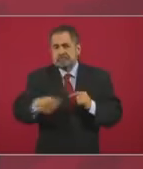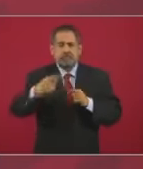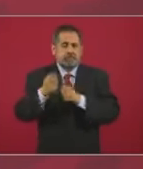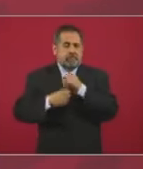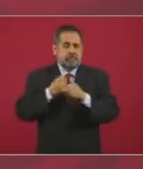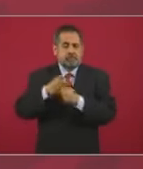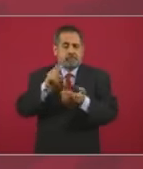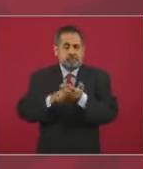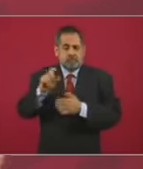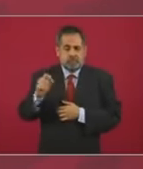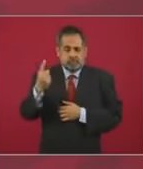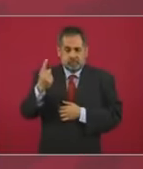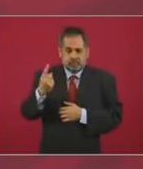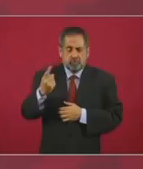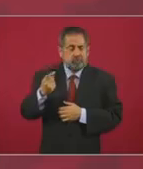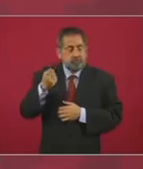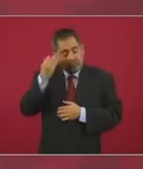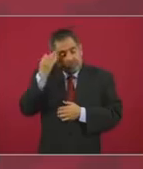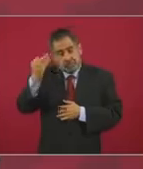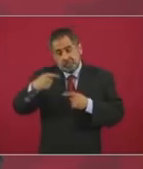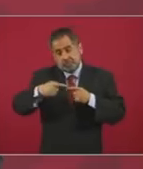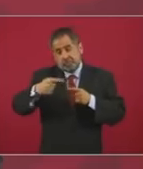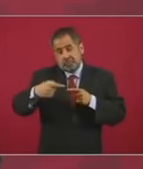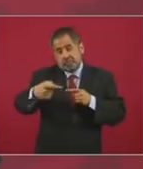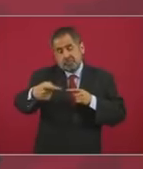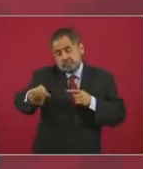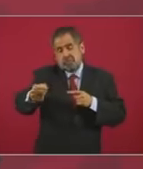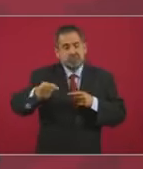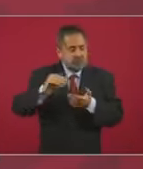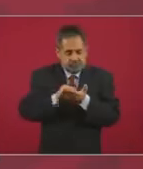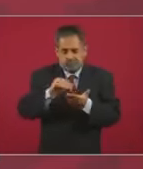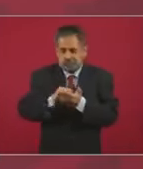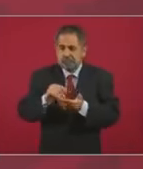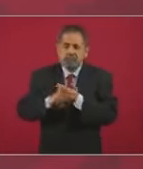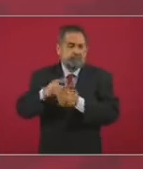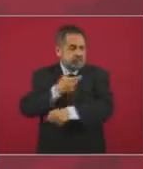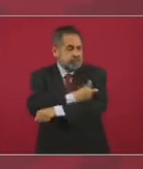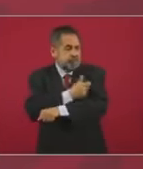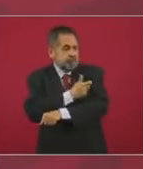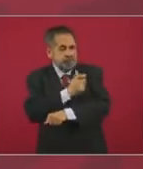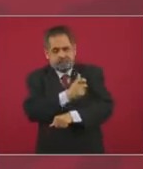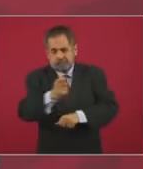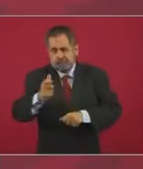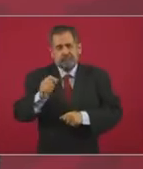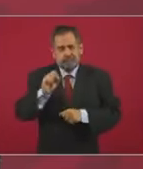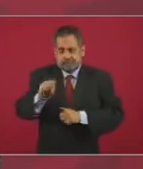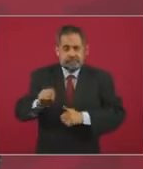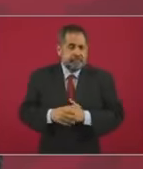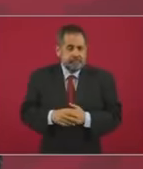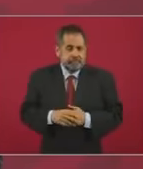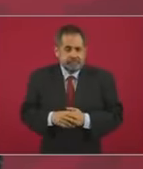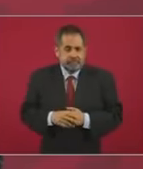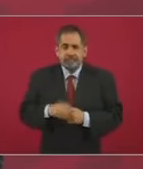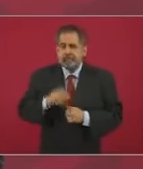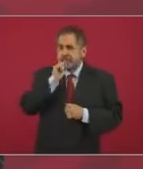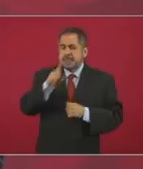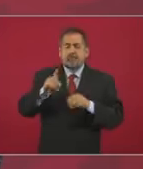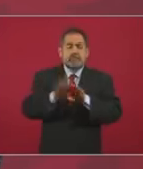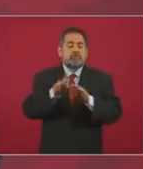anunciamos, nos llevará varios meses en 2021 ejercer esta acción de vacunación. Tenemos también